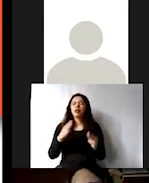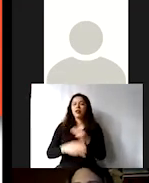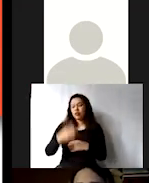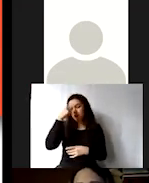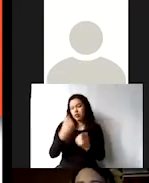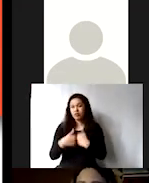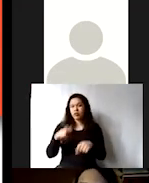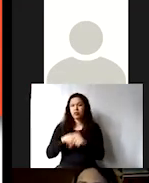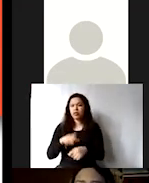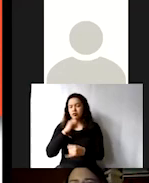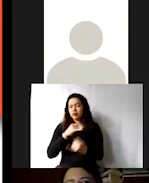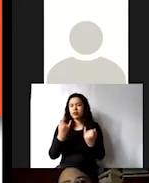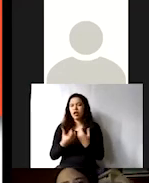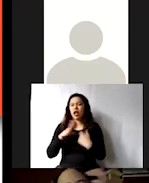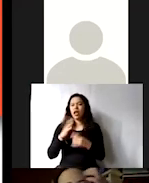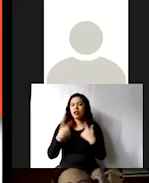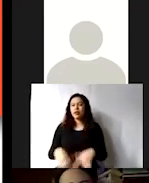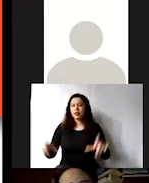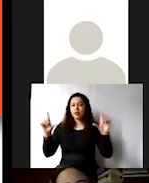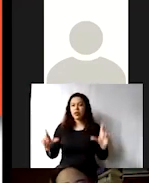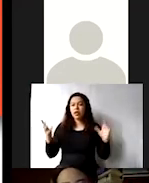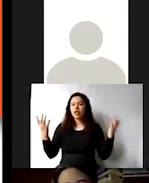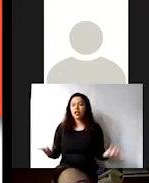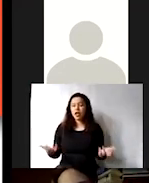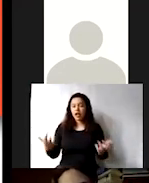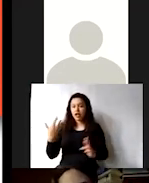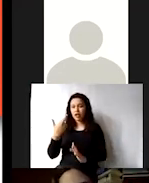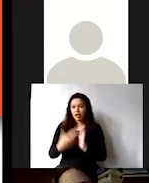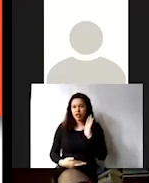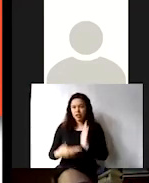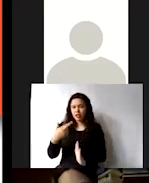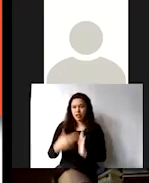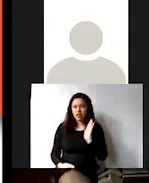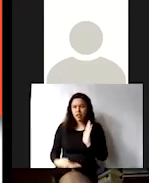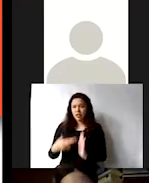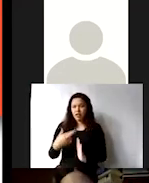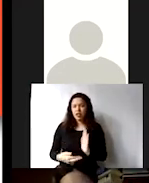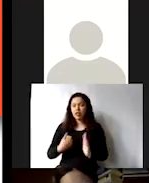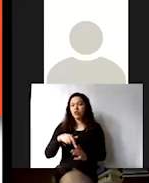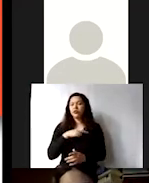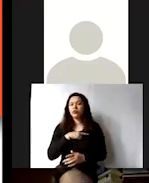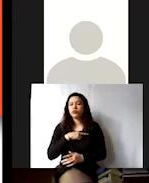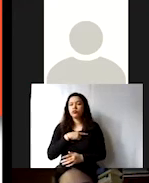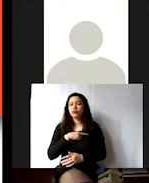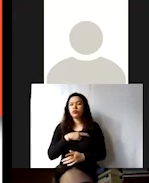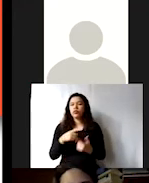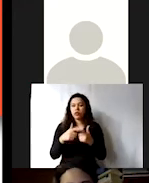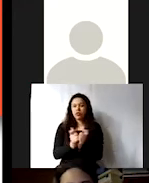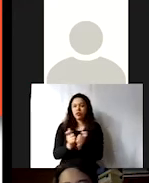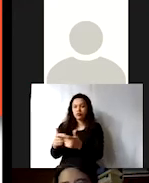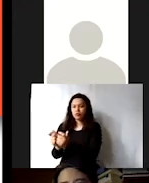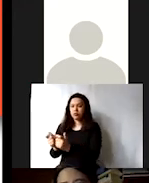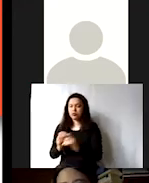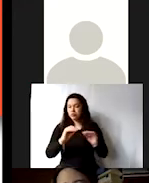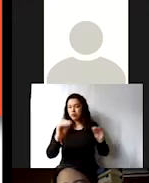socialización. Justamente en la parte que ya es taller, cuando nos podamos repartir un poquito en grupos, la